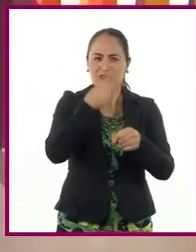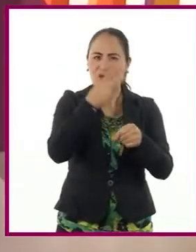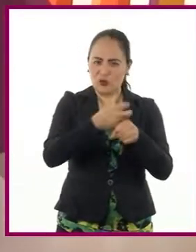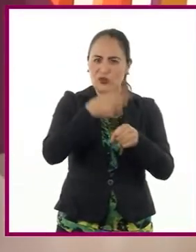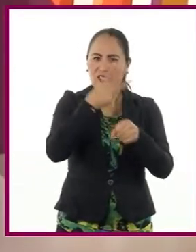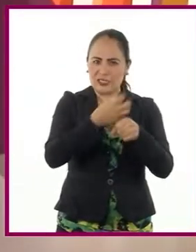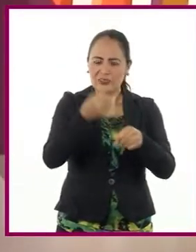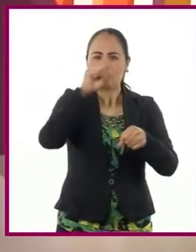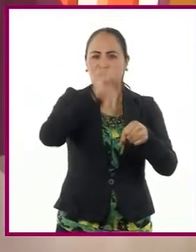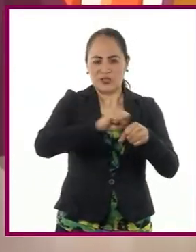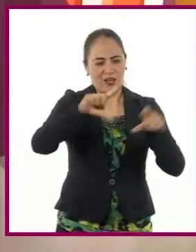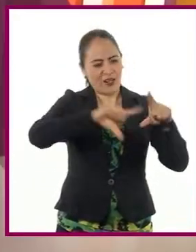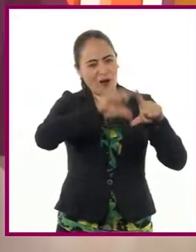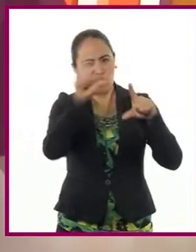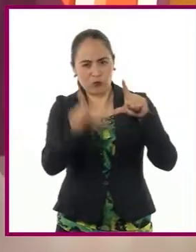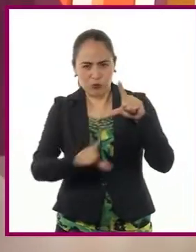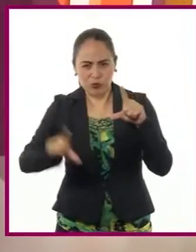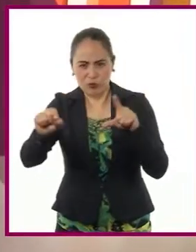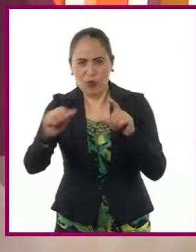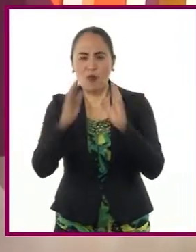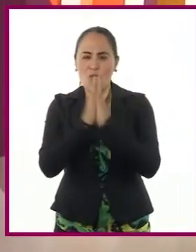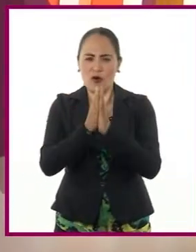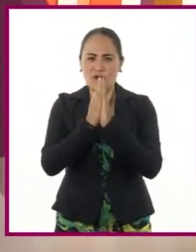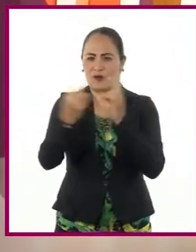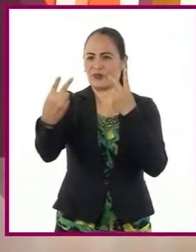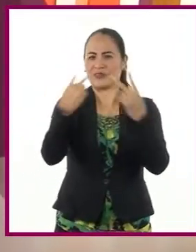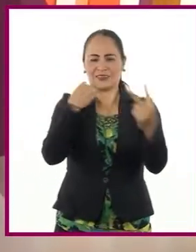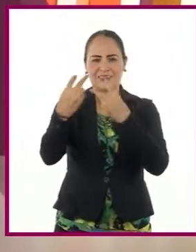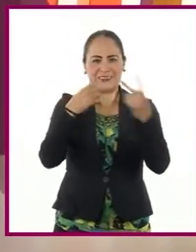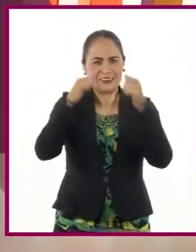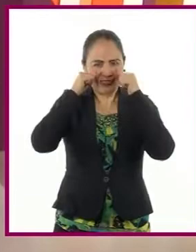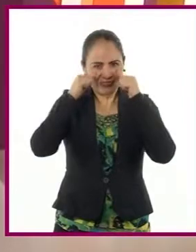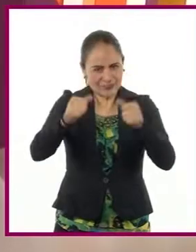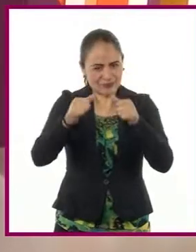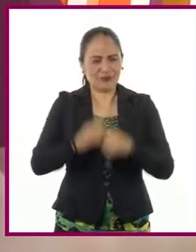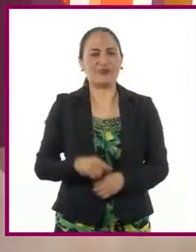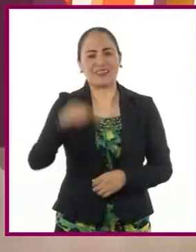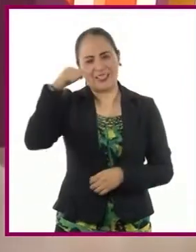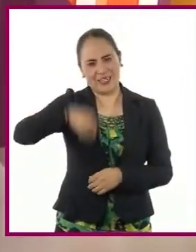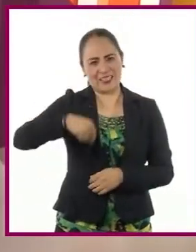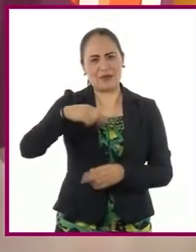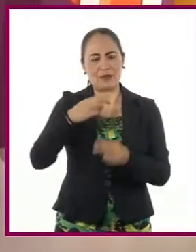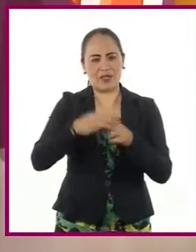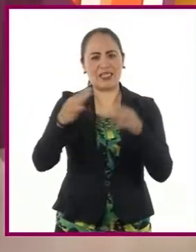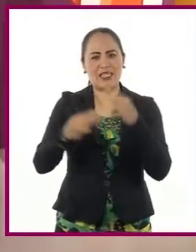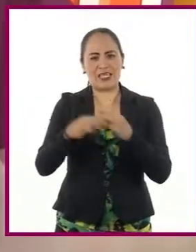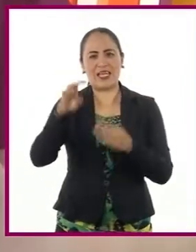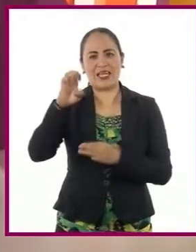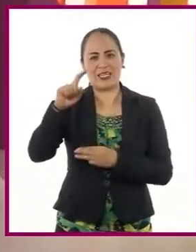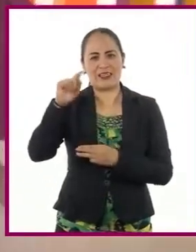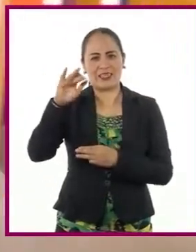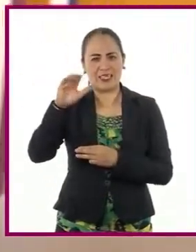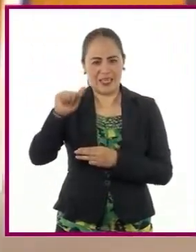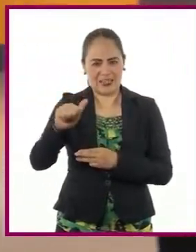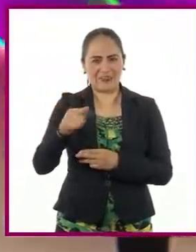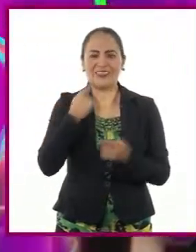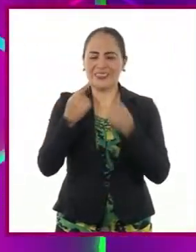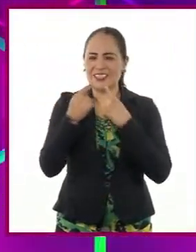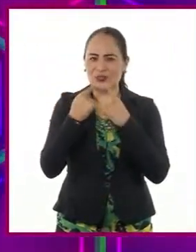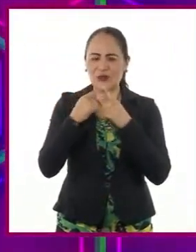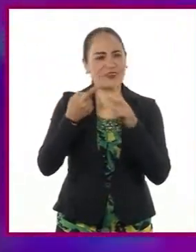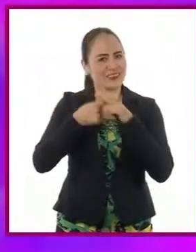país, les invito a quedarse con nosotros en este su espacio de reflexión cívica y ética en diálogo. Ya